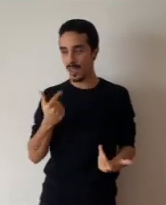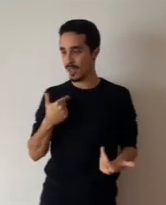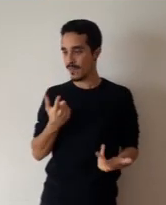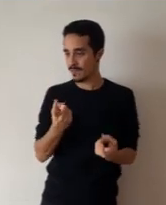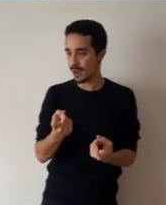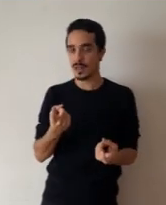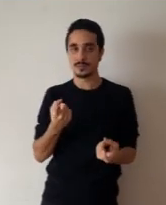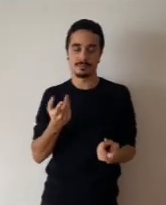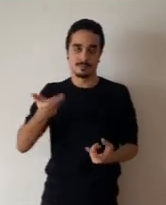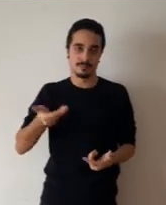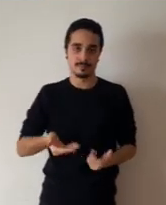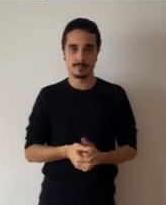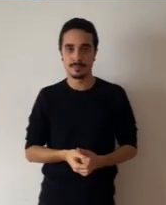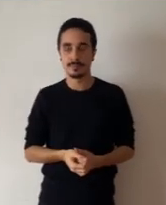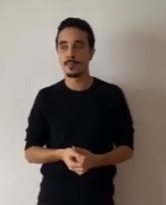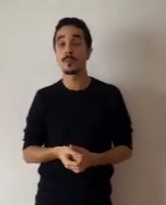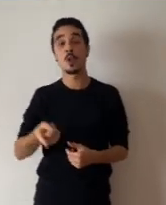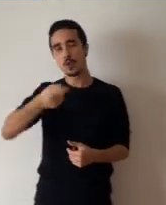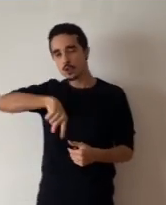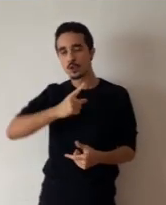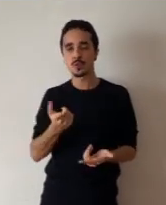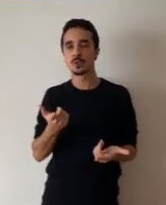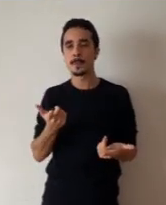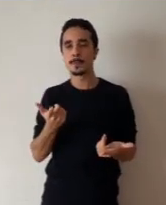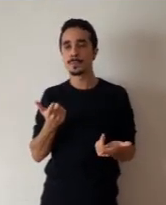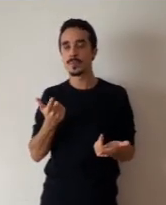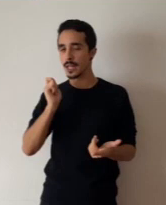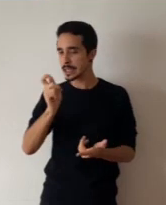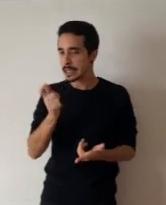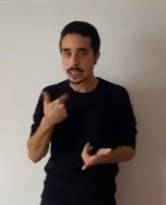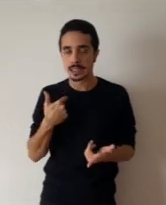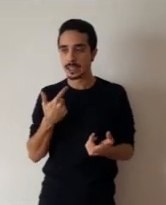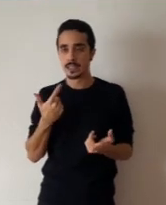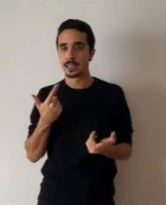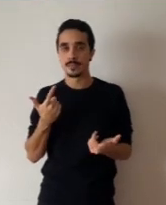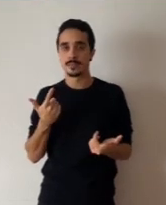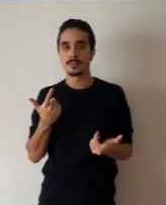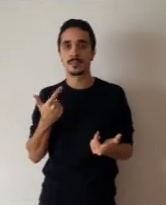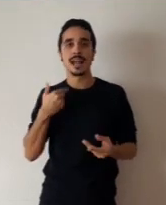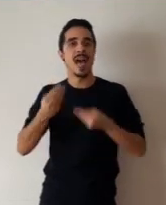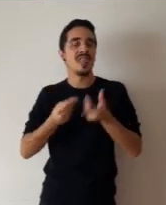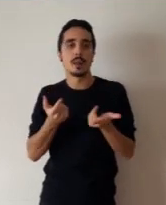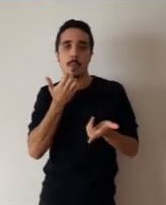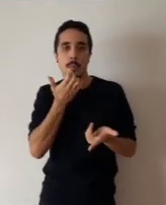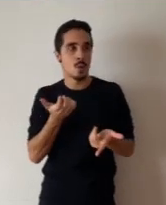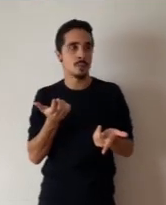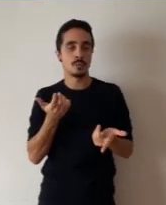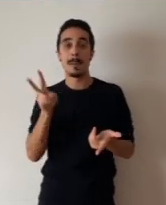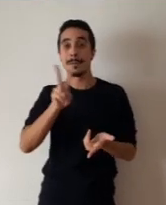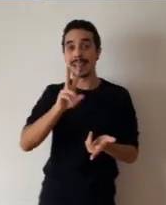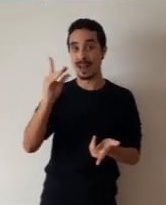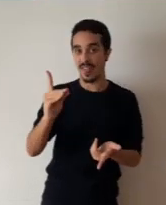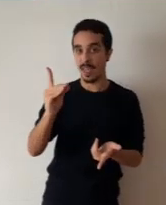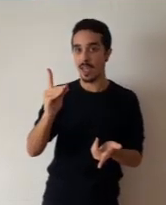pues entonces yo creo que no está de más tomarla. La tendencia que tenemos ahora, casi prácticamente todo, yo creo que es a hacer